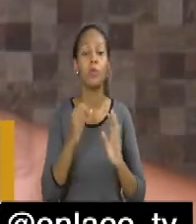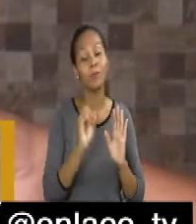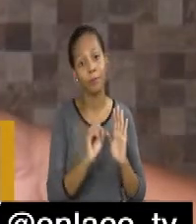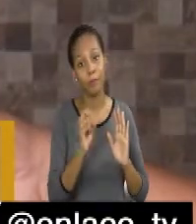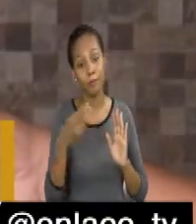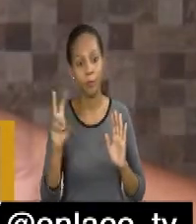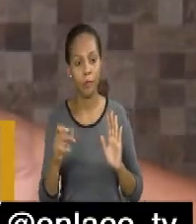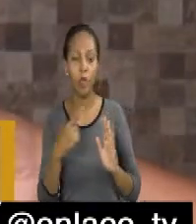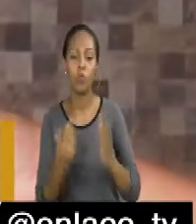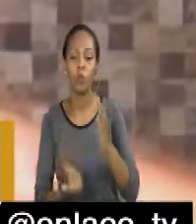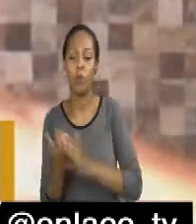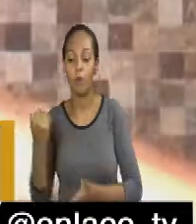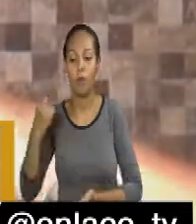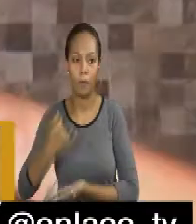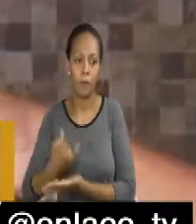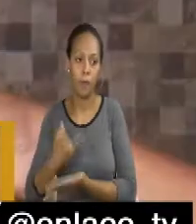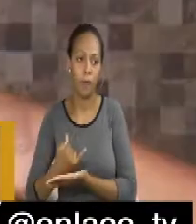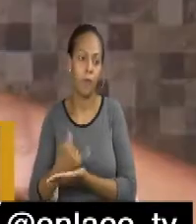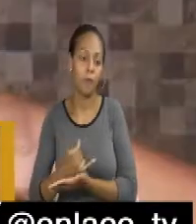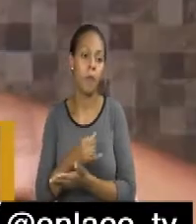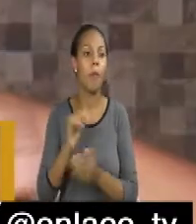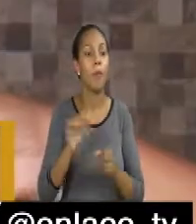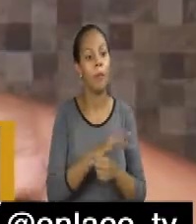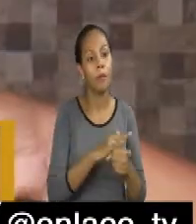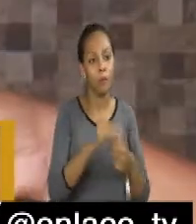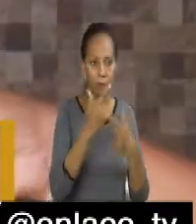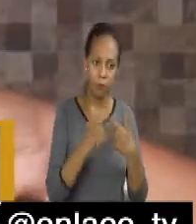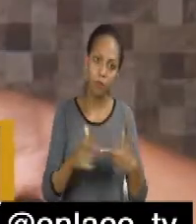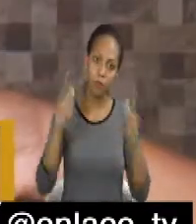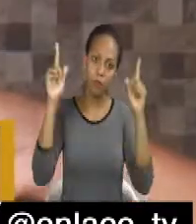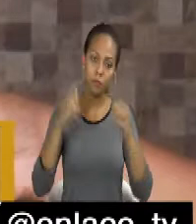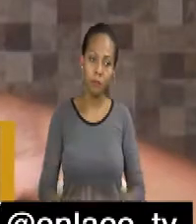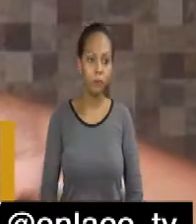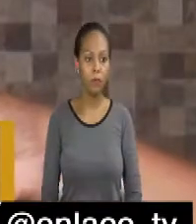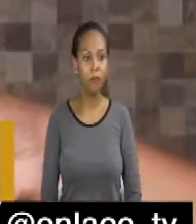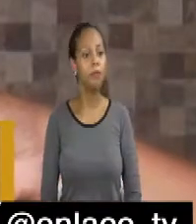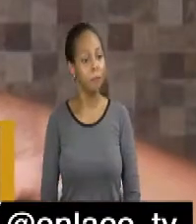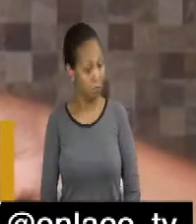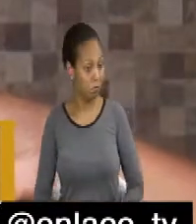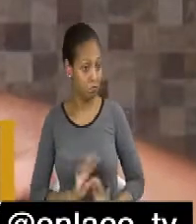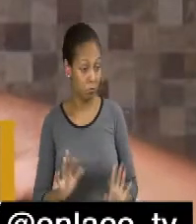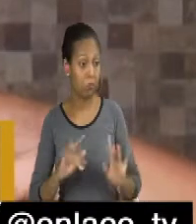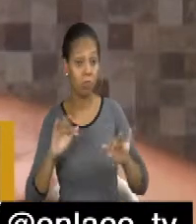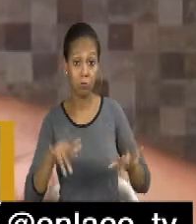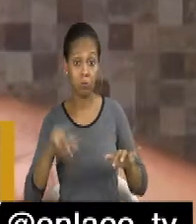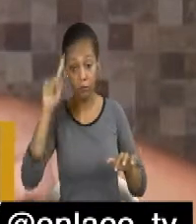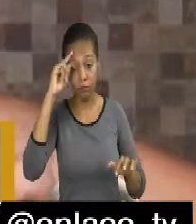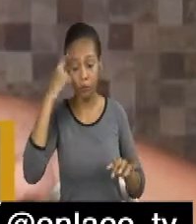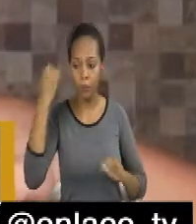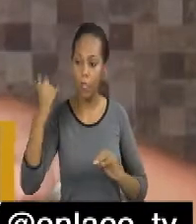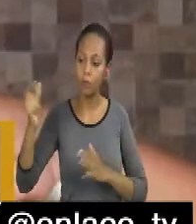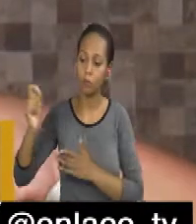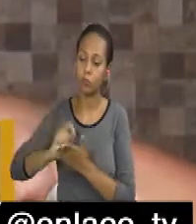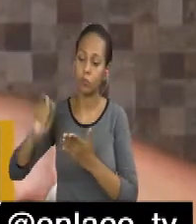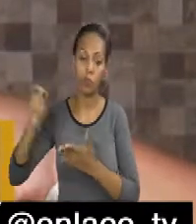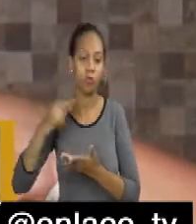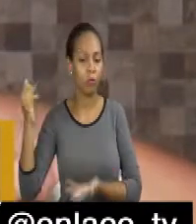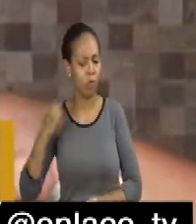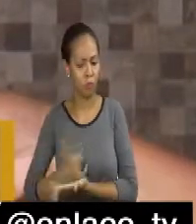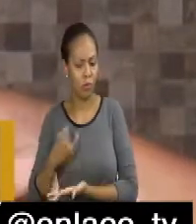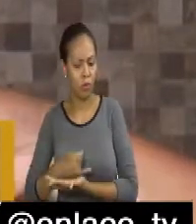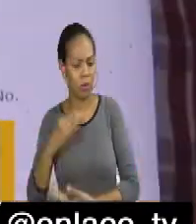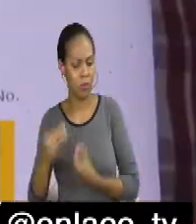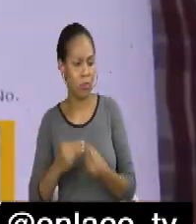Junta de Acción Comunal del Barrio La Libertad. Estamos facultados porque fue expedida por la Secretaría de Gobierno y el trabajo que piensa hacer la Junta es trabajar de la mano